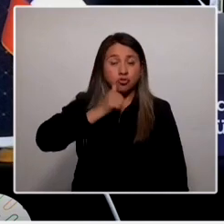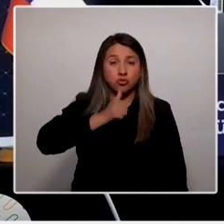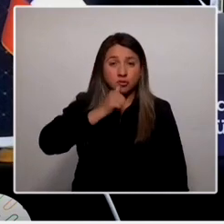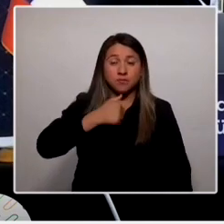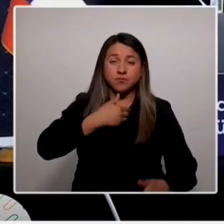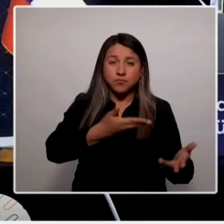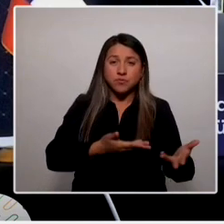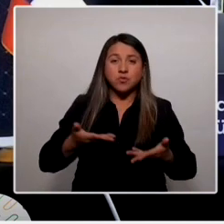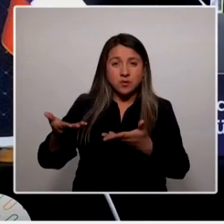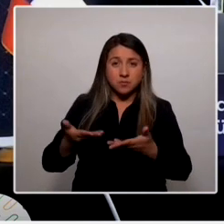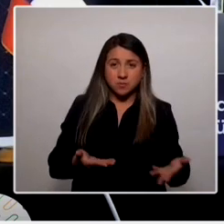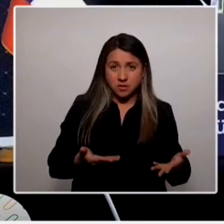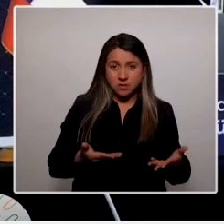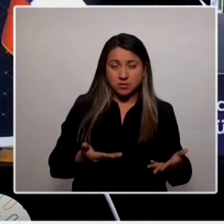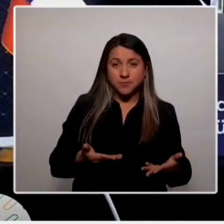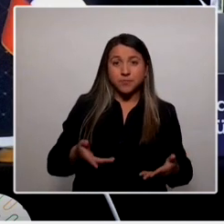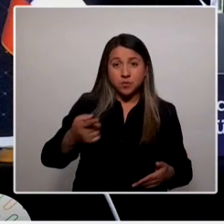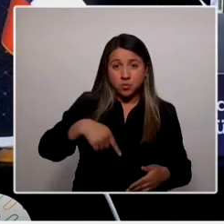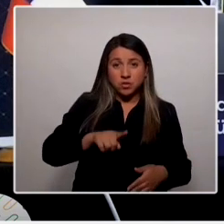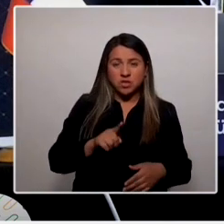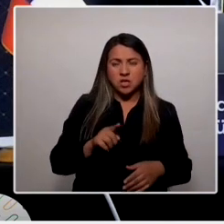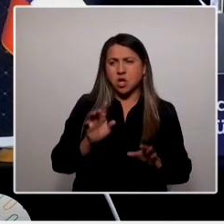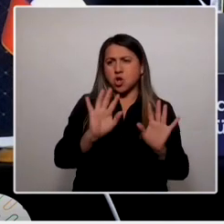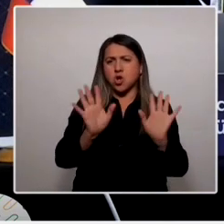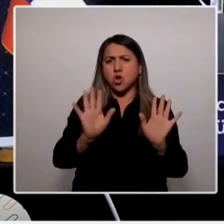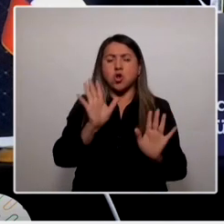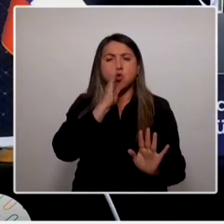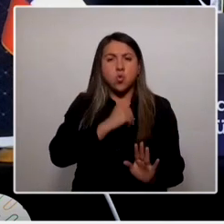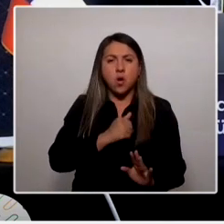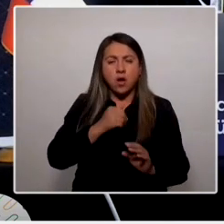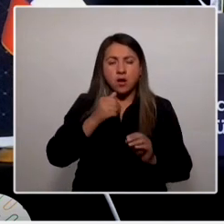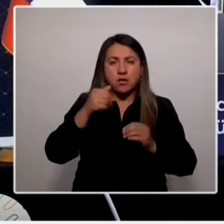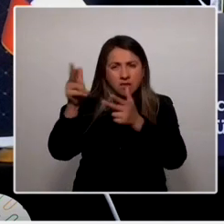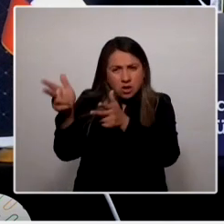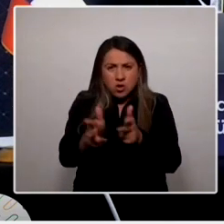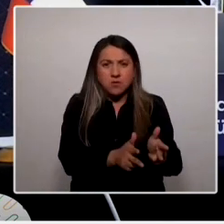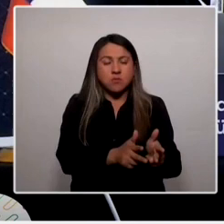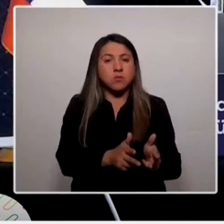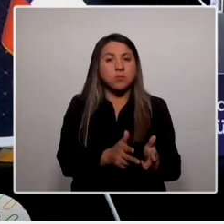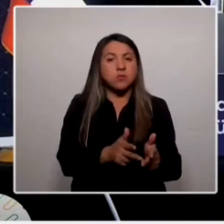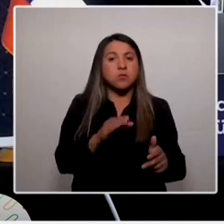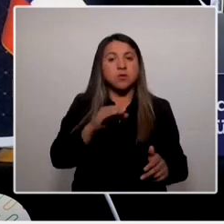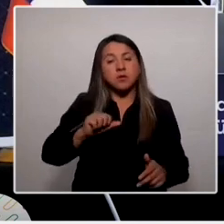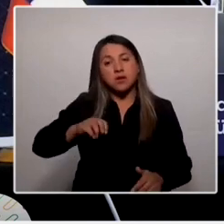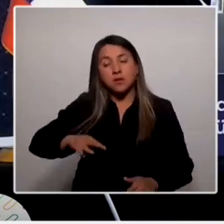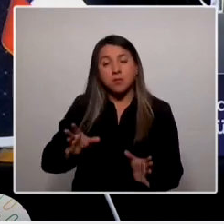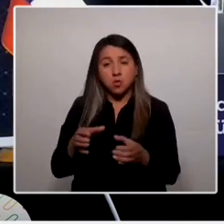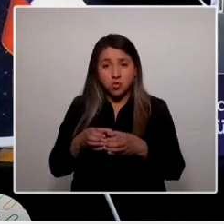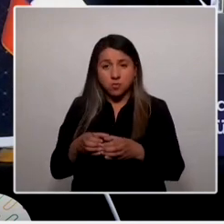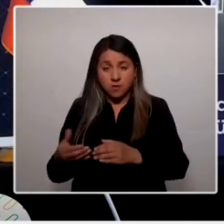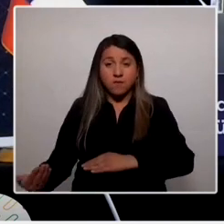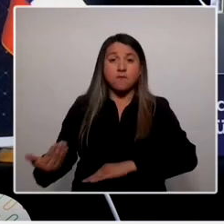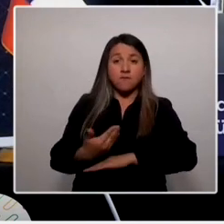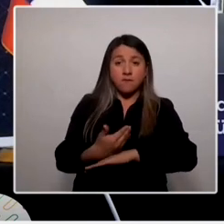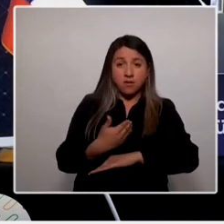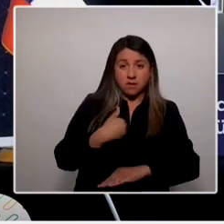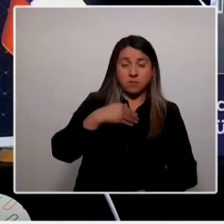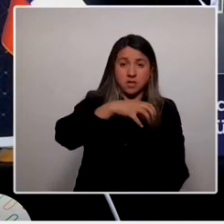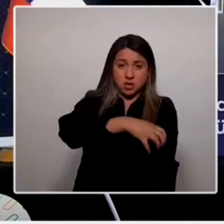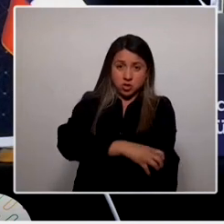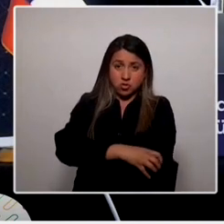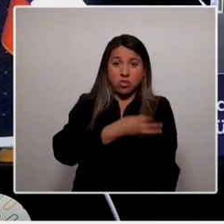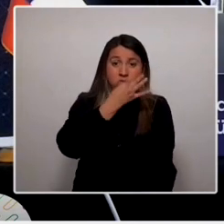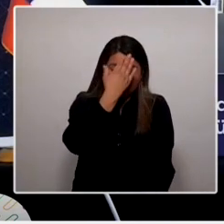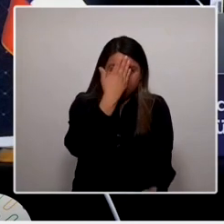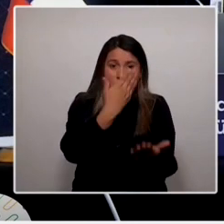invitaría a aquellos que han negado la existencia de terrorismo y validado el actuar de grupos como la CAM, que vayan a mi provincia, que se lo digan en